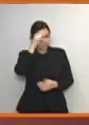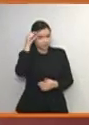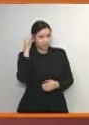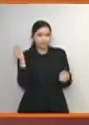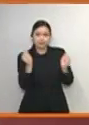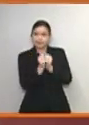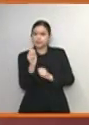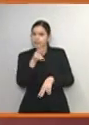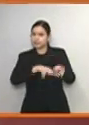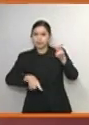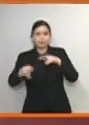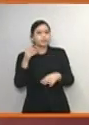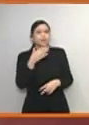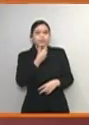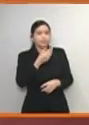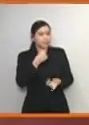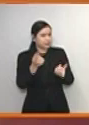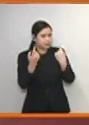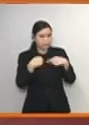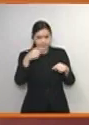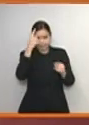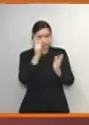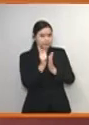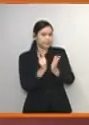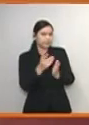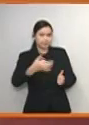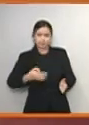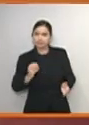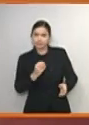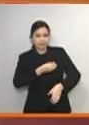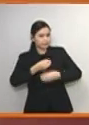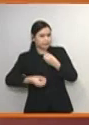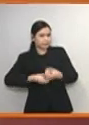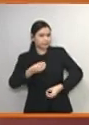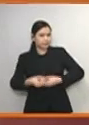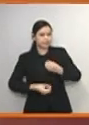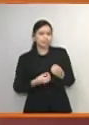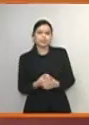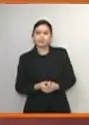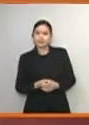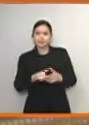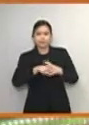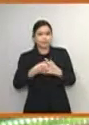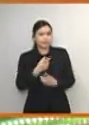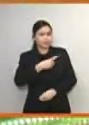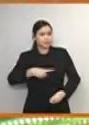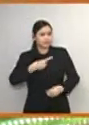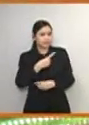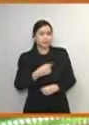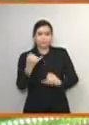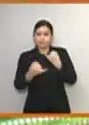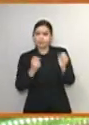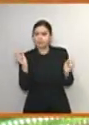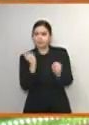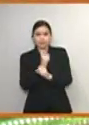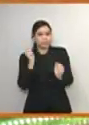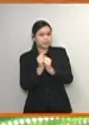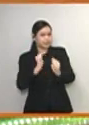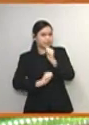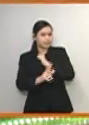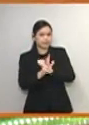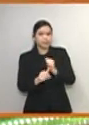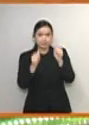Ugelin Clemente y estoy en compañía de nuestro auditor que le da transparencia a cada uno de nuestros procesos. La diversión la comenzamos pegando y ganando junto a Pega